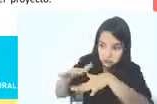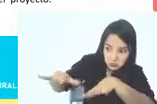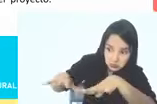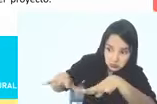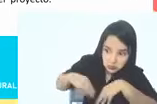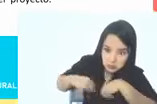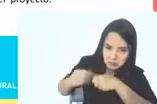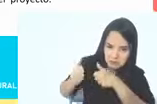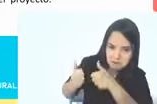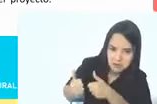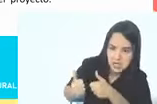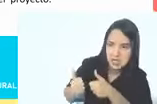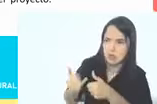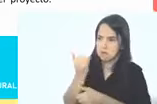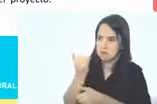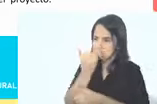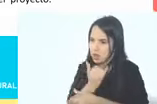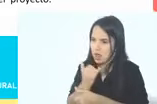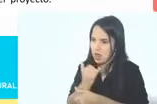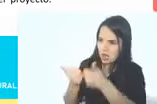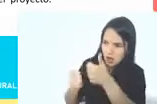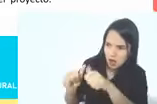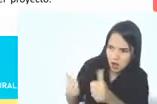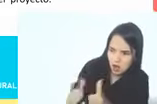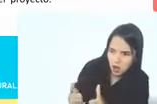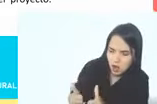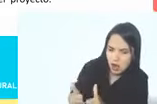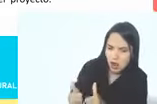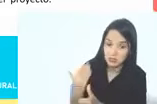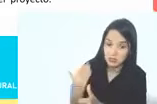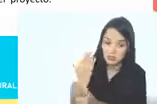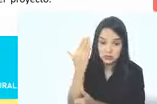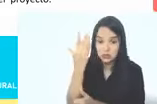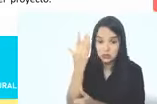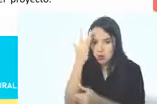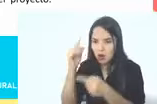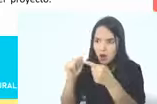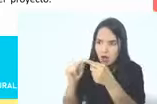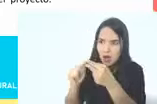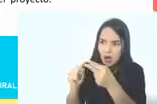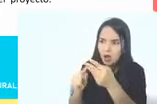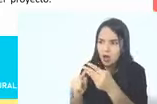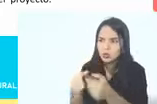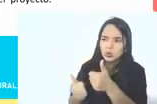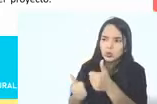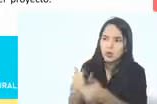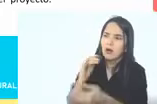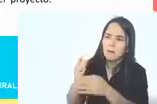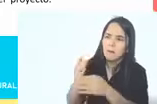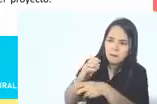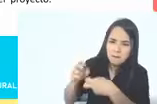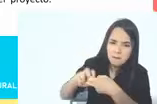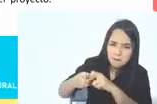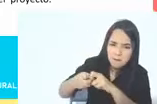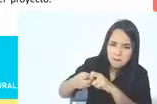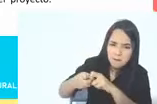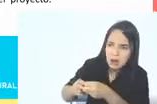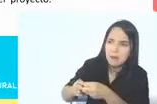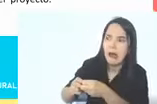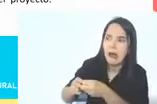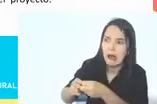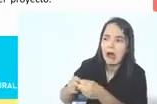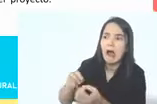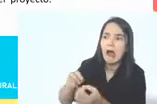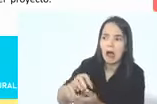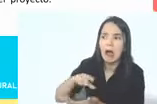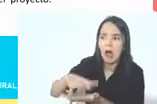sitios y de la virtualidad nuestros servicios y nuestros productos culturales. 10 ferias de